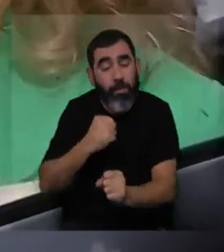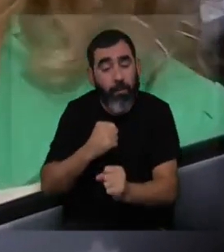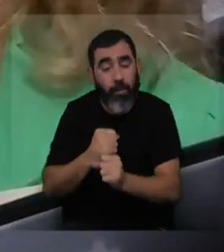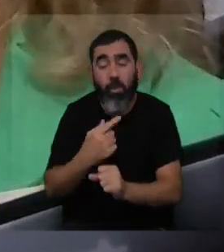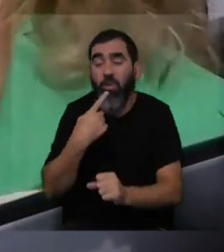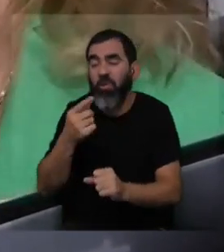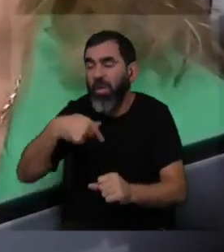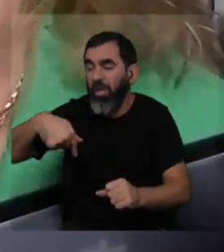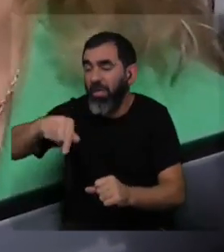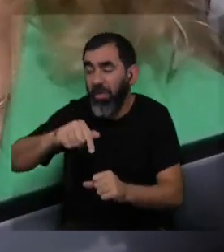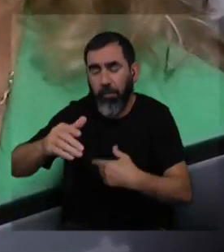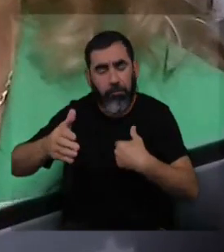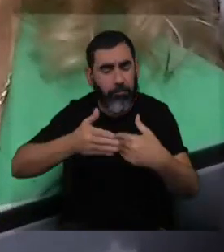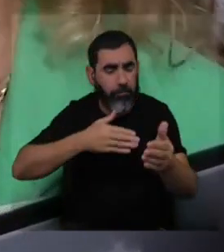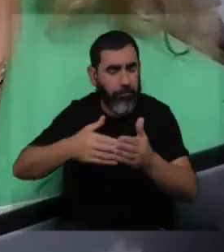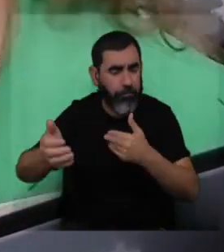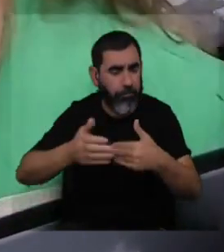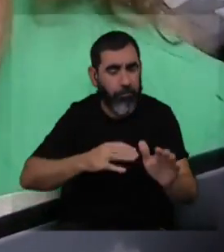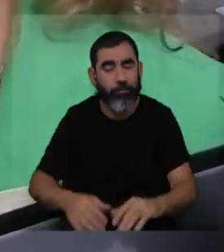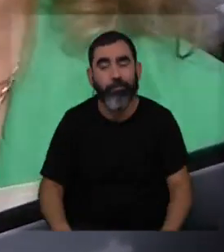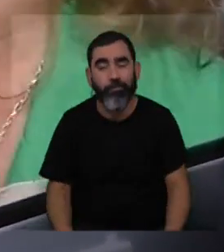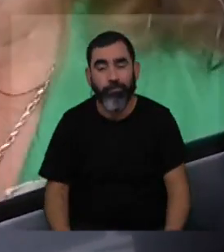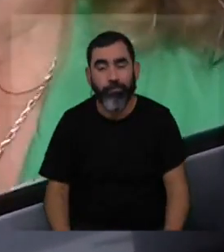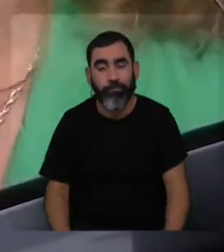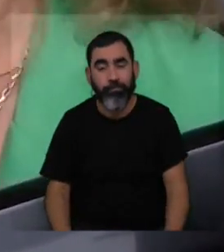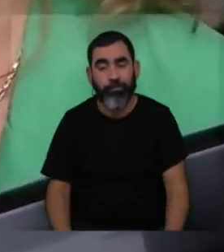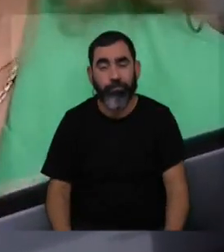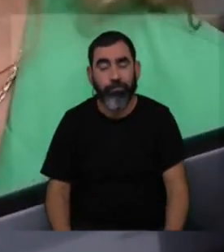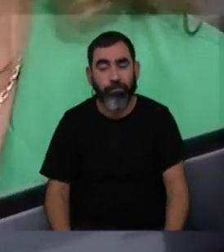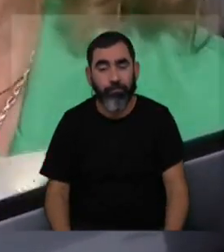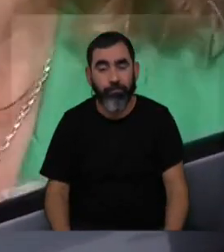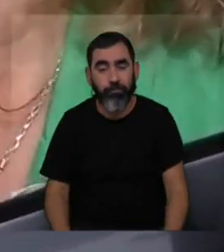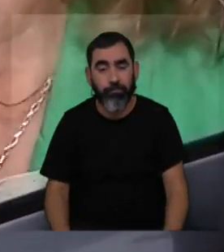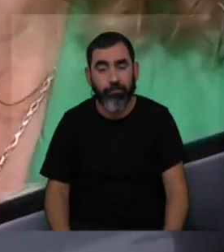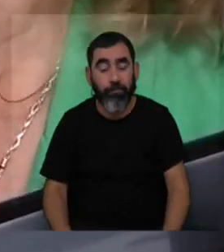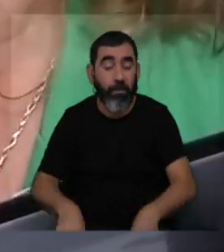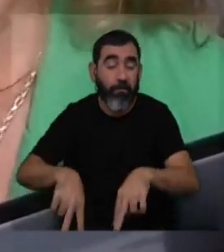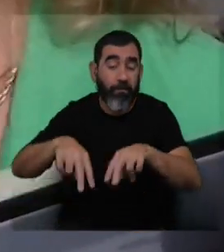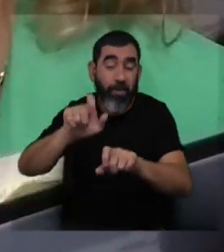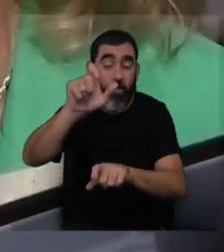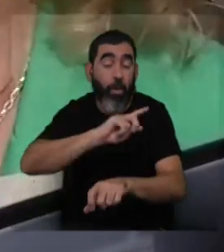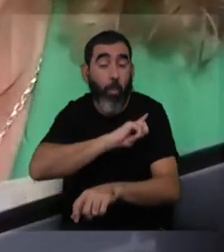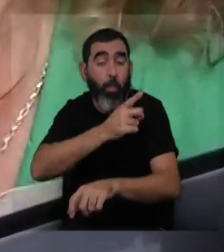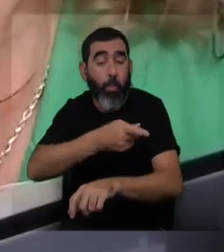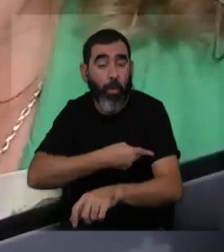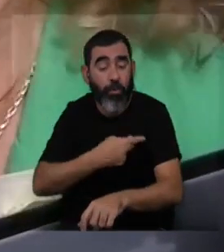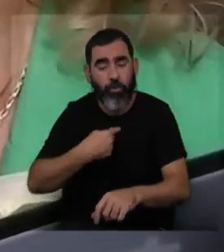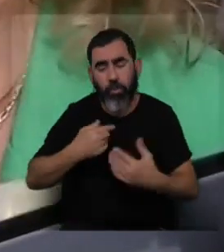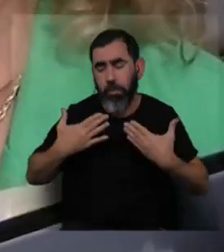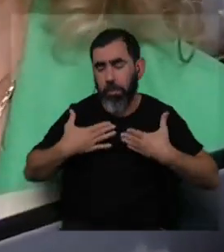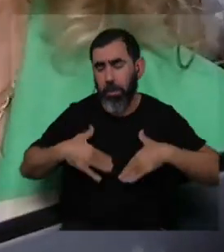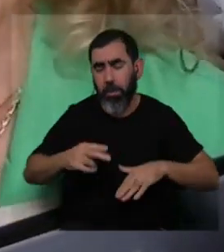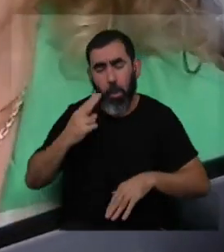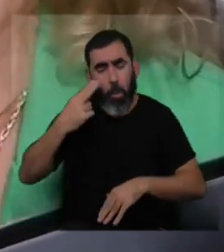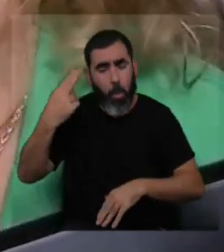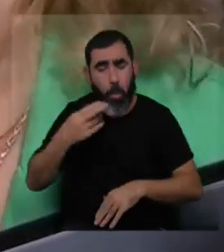del enchastre, y bueno, es parte de investigar a alguien con poder, se ve. Pero bueno, yo estuve tranquila, digo, nunca le